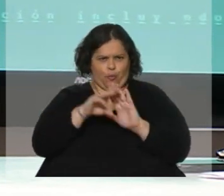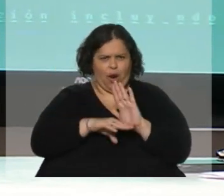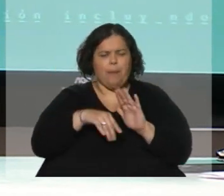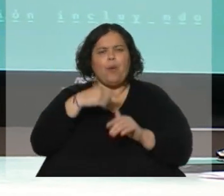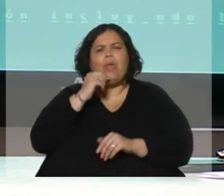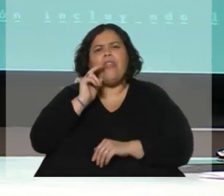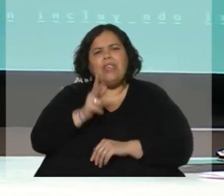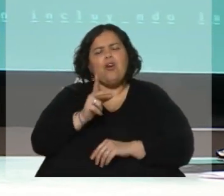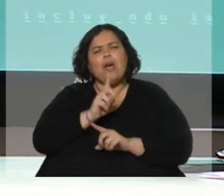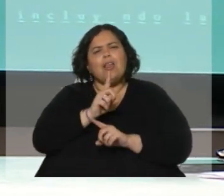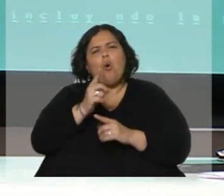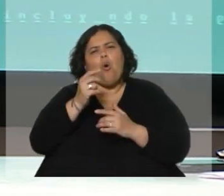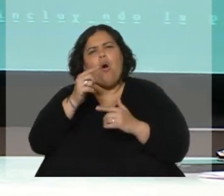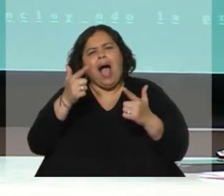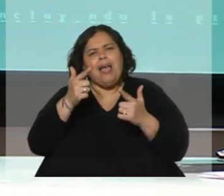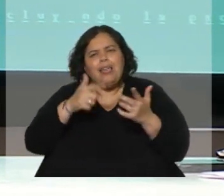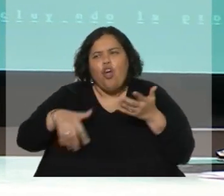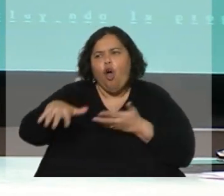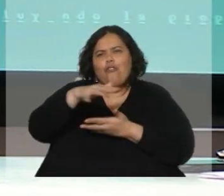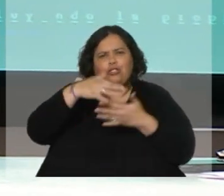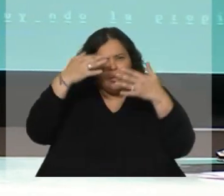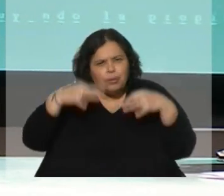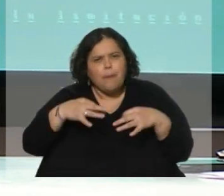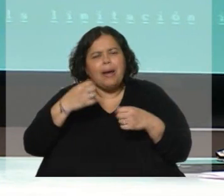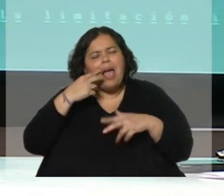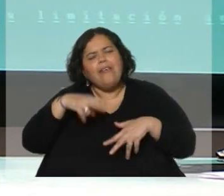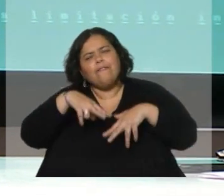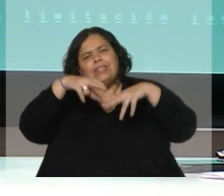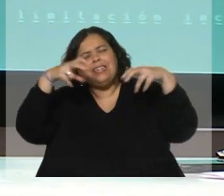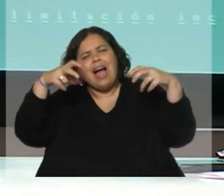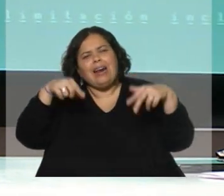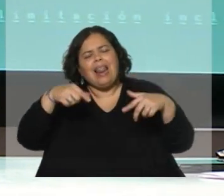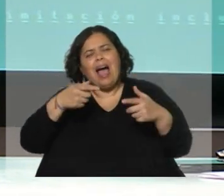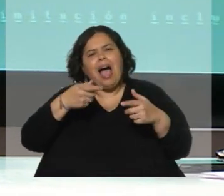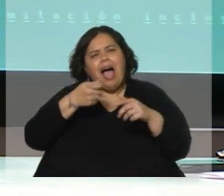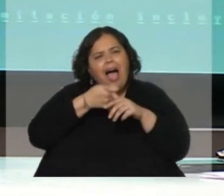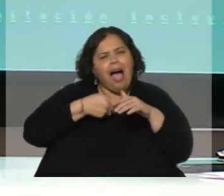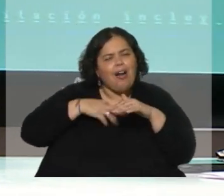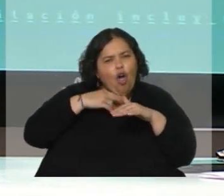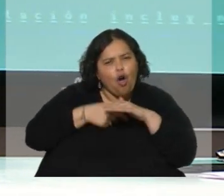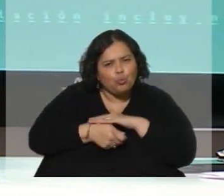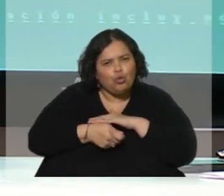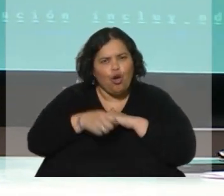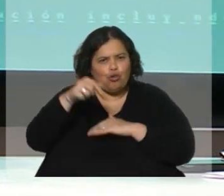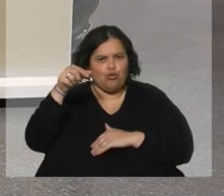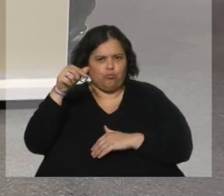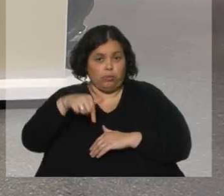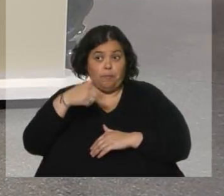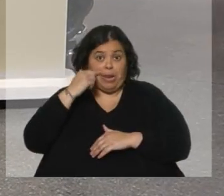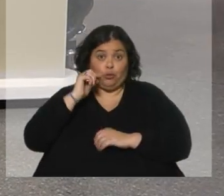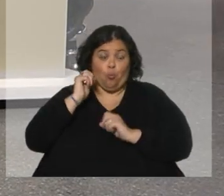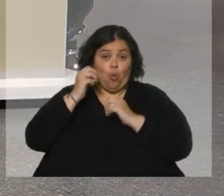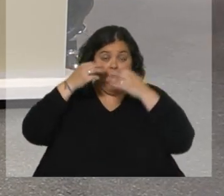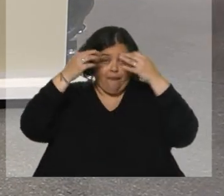dadas las condiciones para investigar la corrupción pública aquí en nuestro país sonó como una afirmación fuertísima